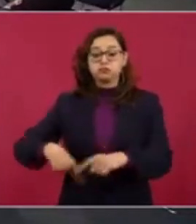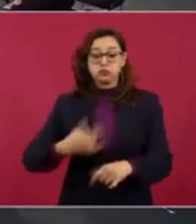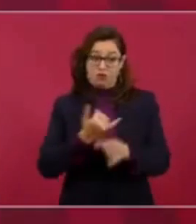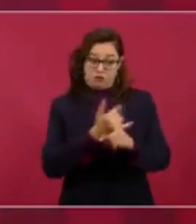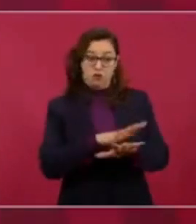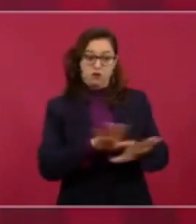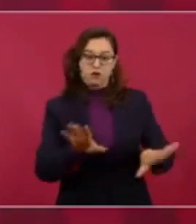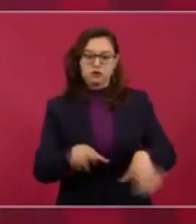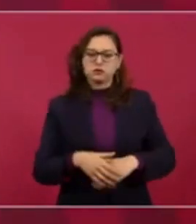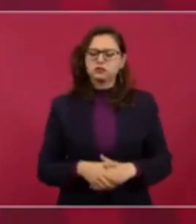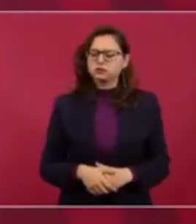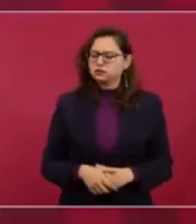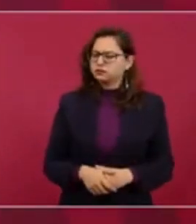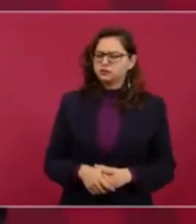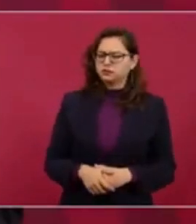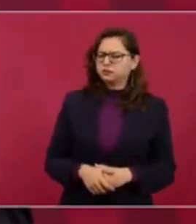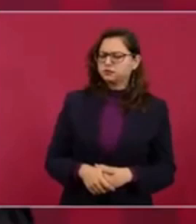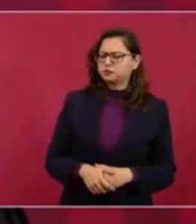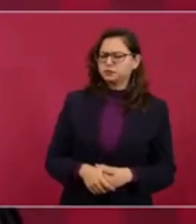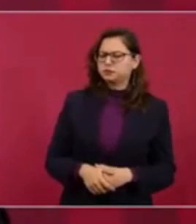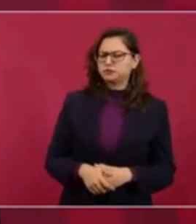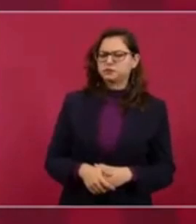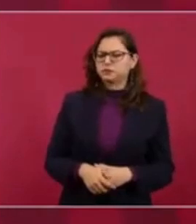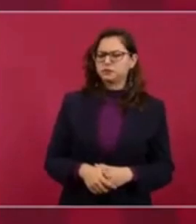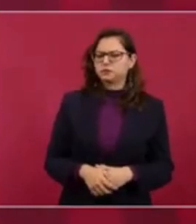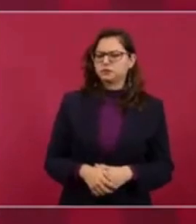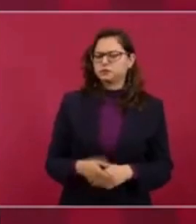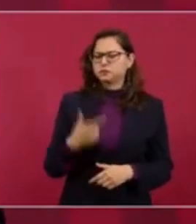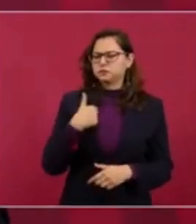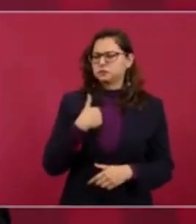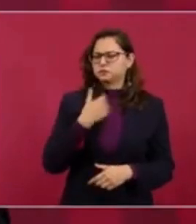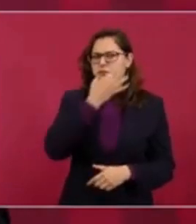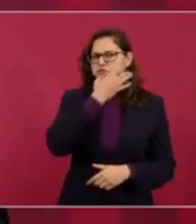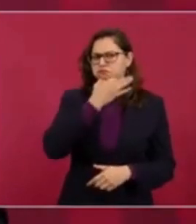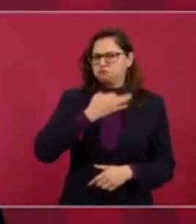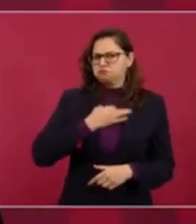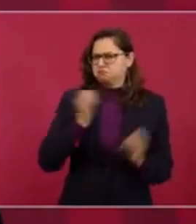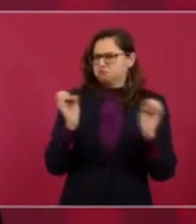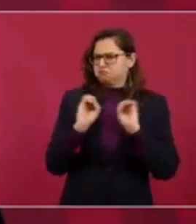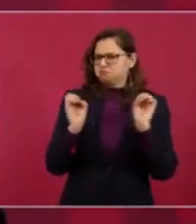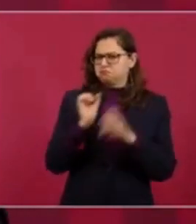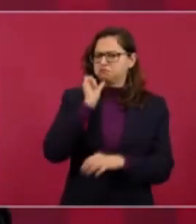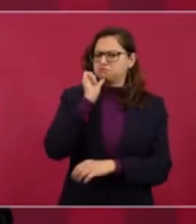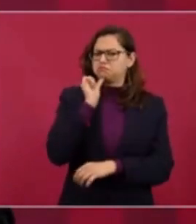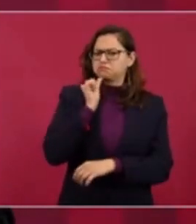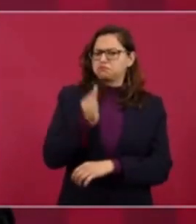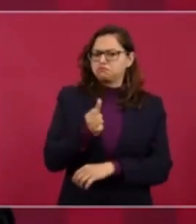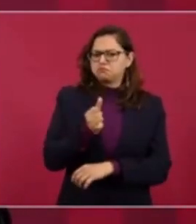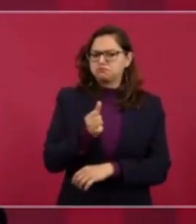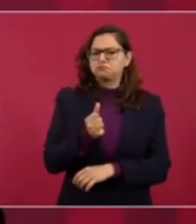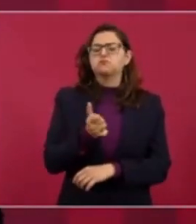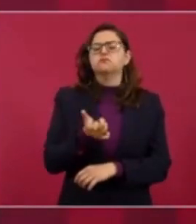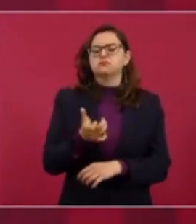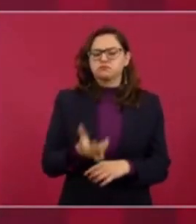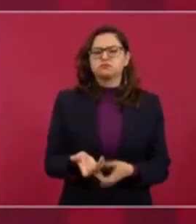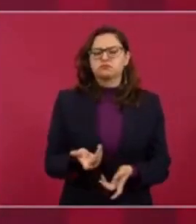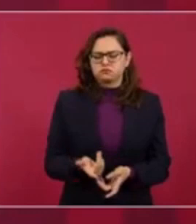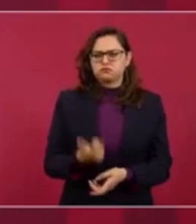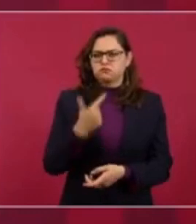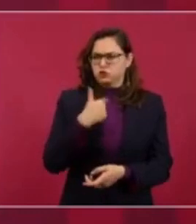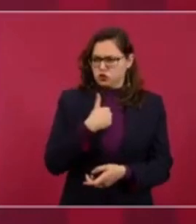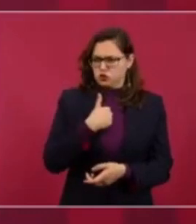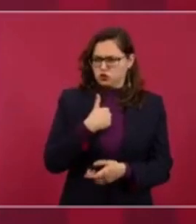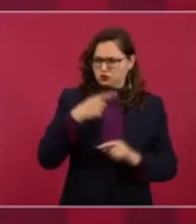que nos informen. No hay instrucción para dar de baja. Al contrario, le comento esto. Hay que